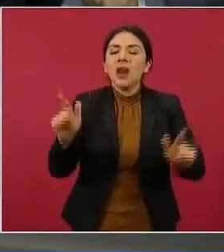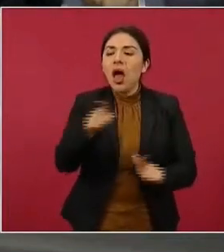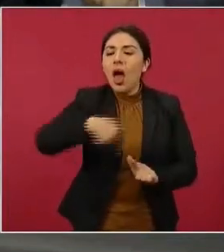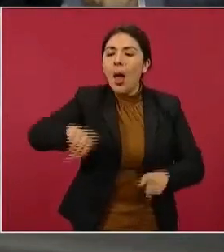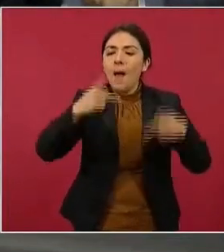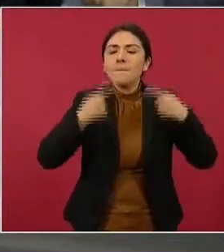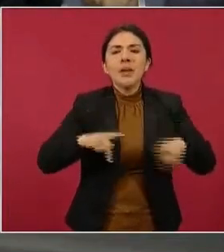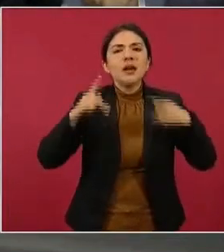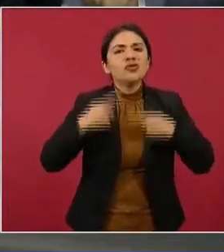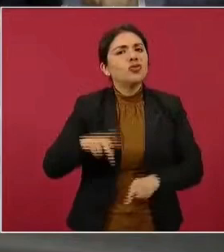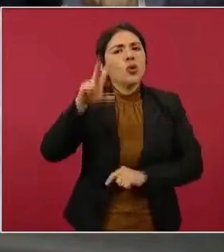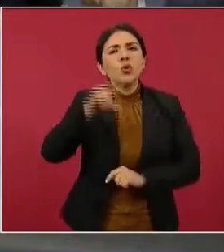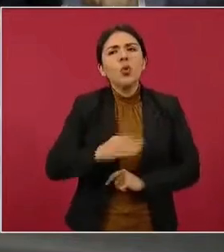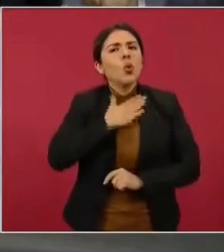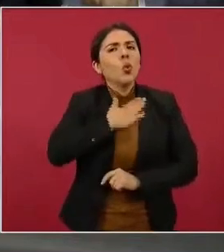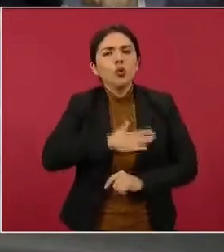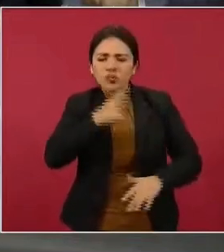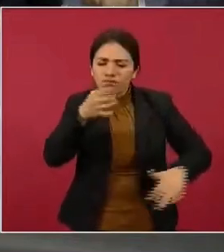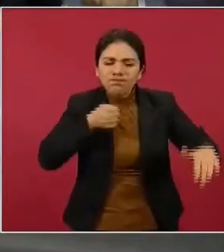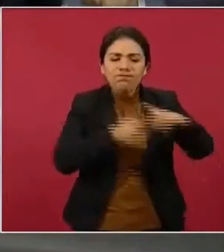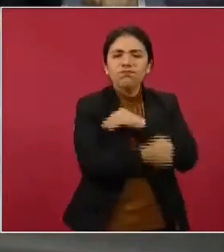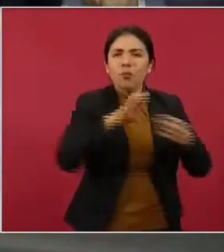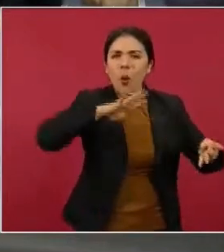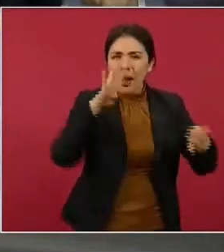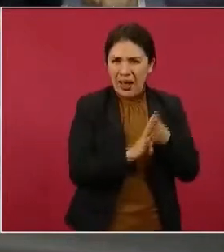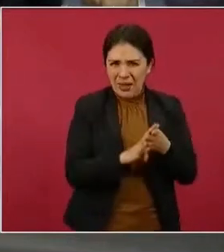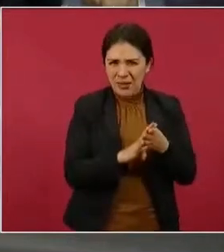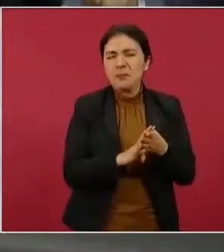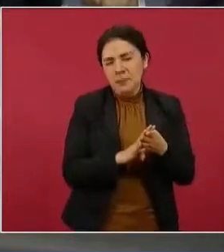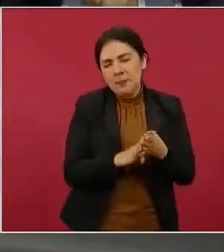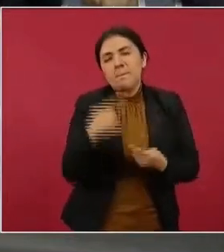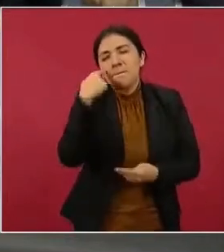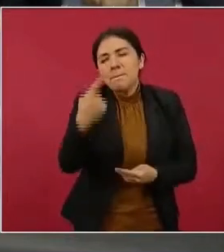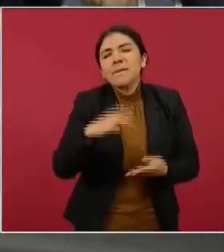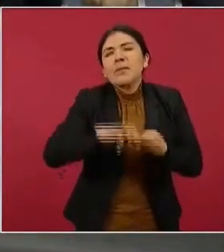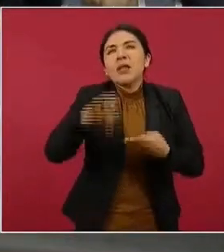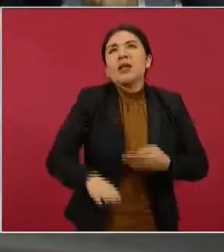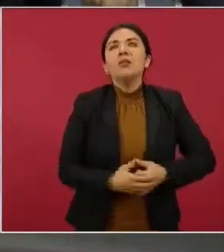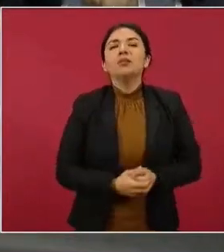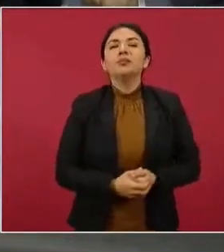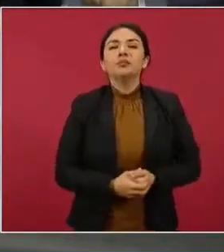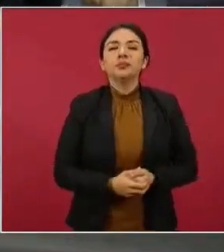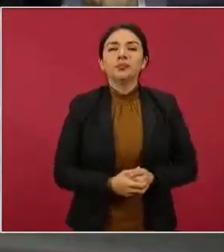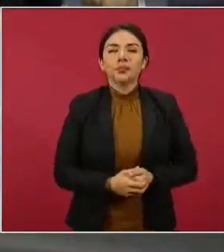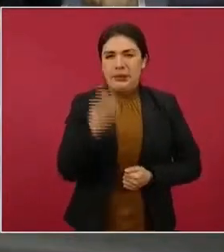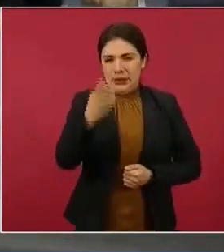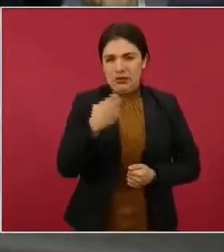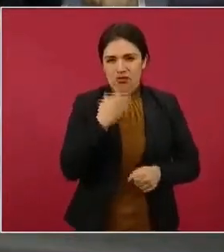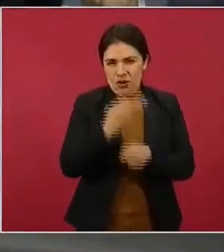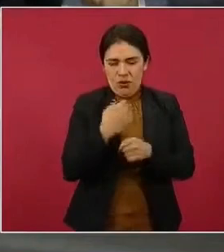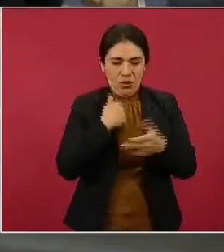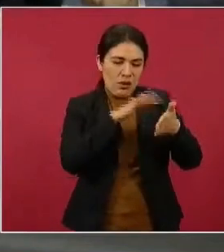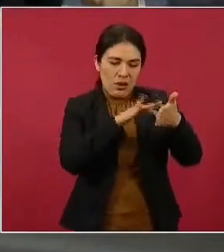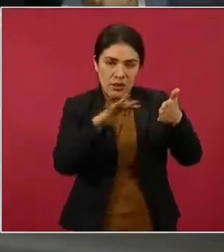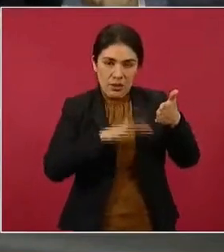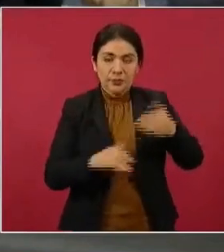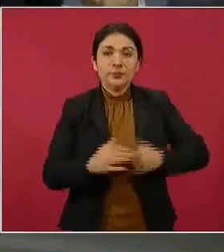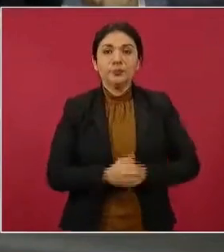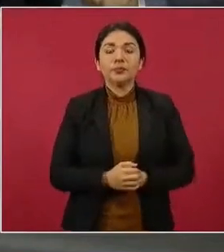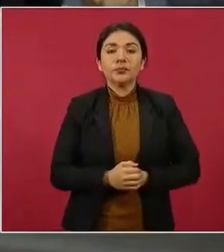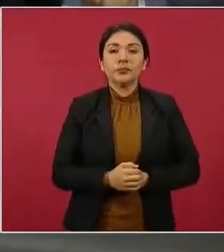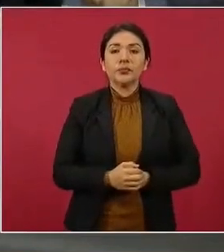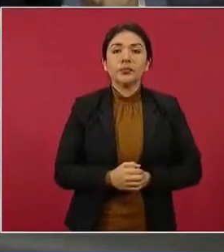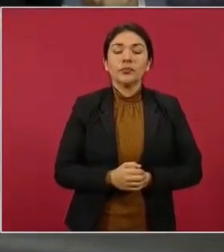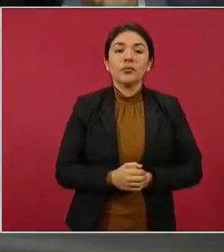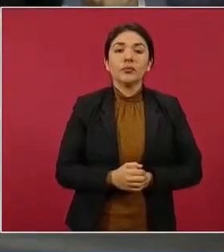está injustamente en las cárceles. Le comento, por ejemplo, el de esto que le voy a leer: la sangrienta